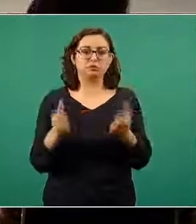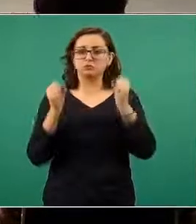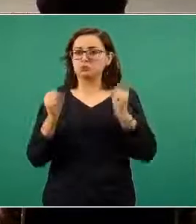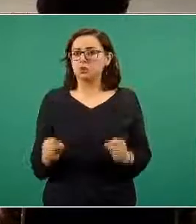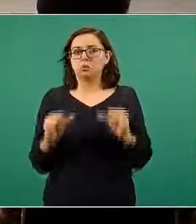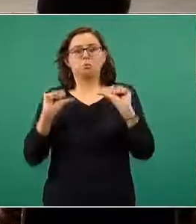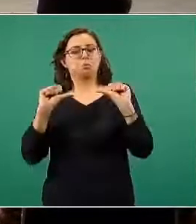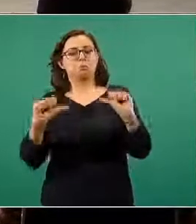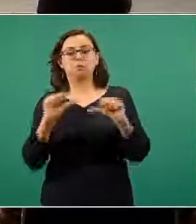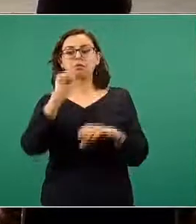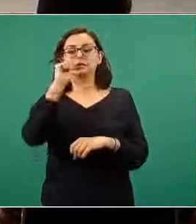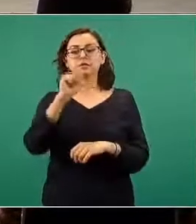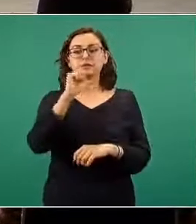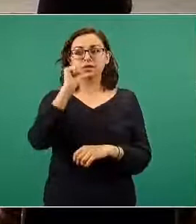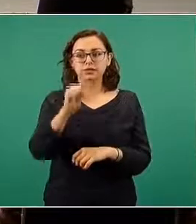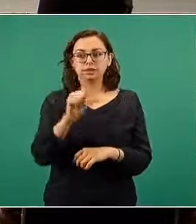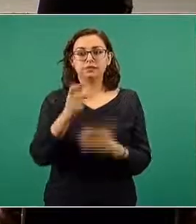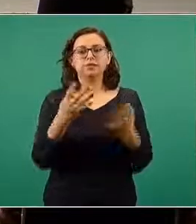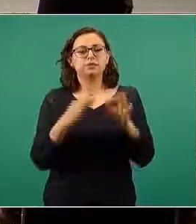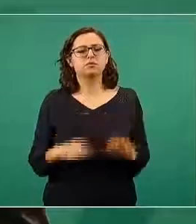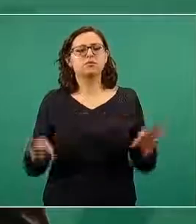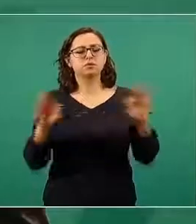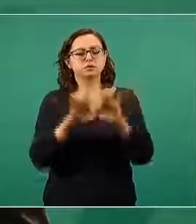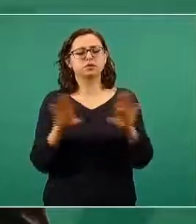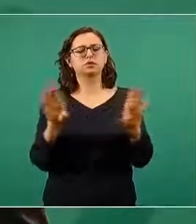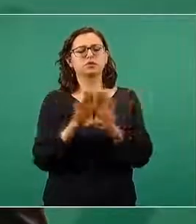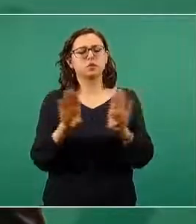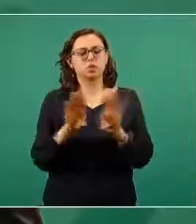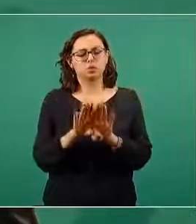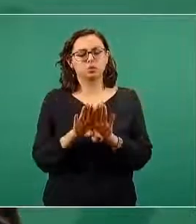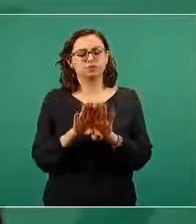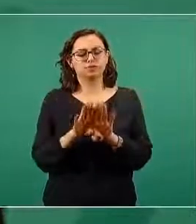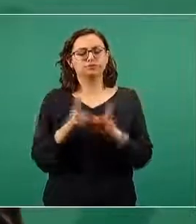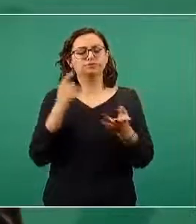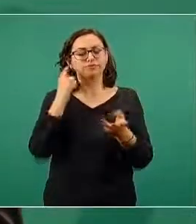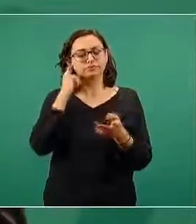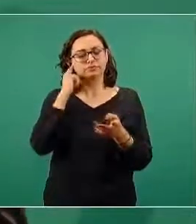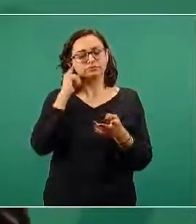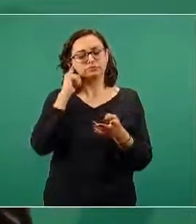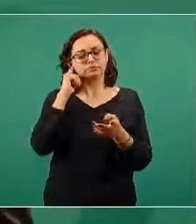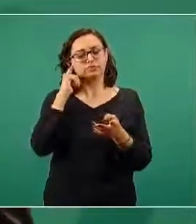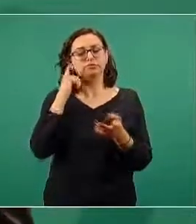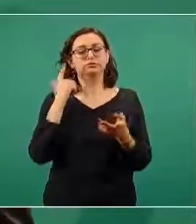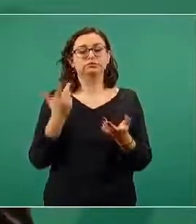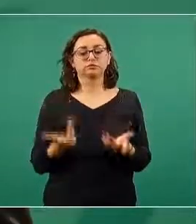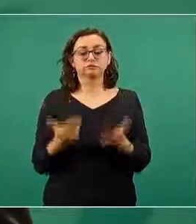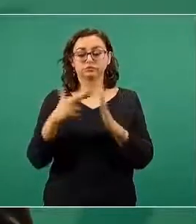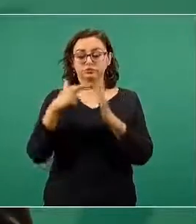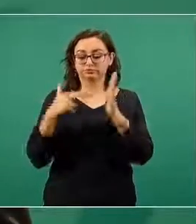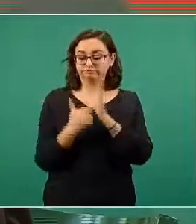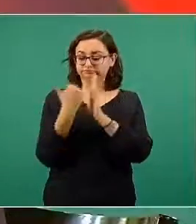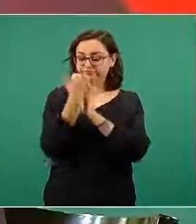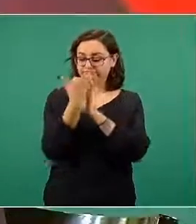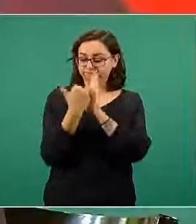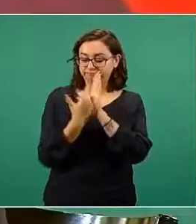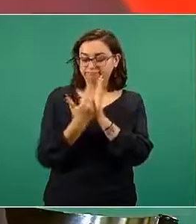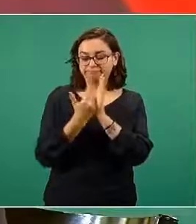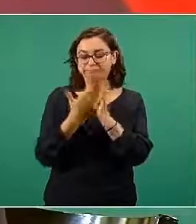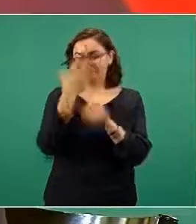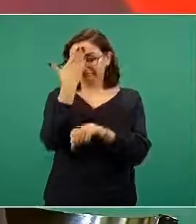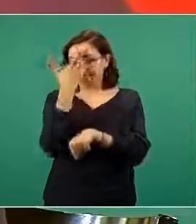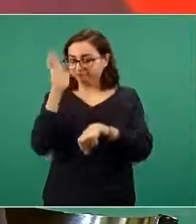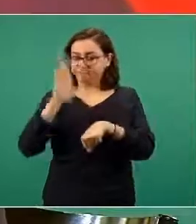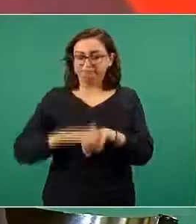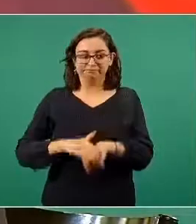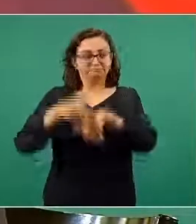es importante? Lo importante es que las medidas básicas de prevención debieron de haber llegado a nuestras